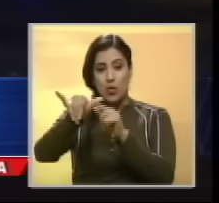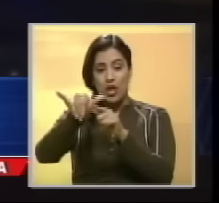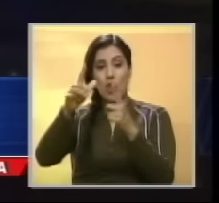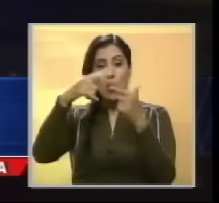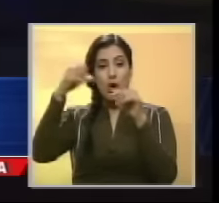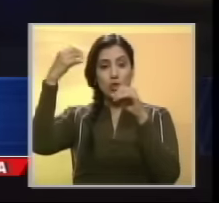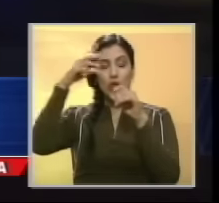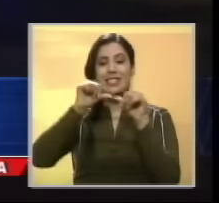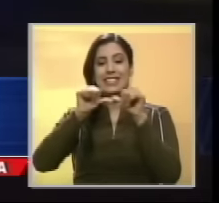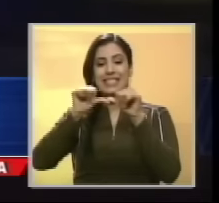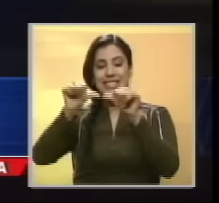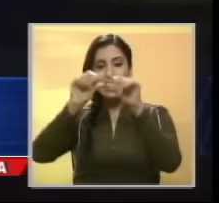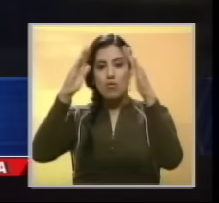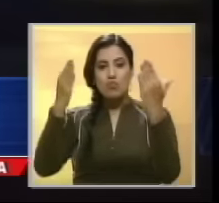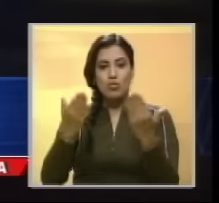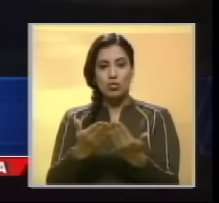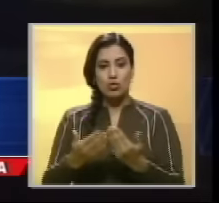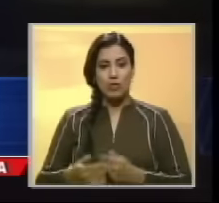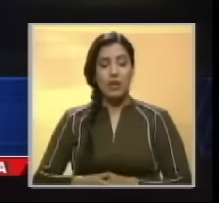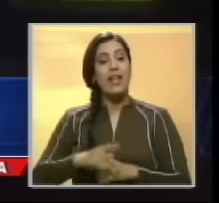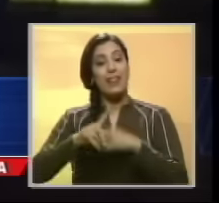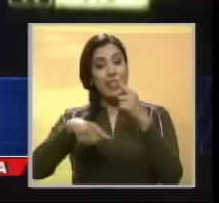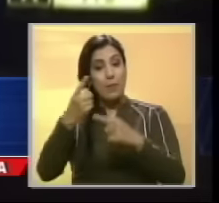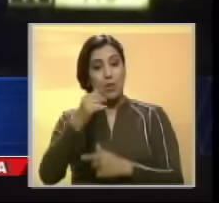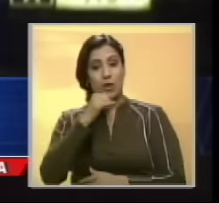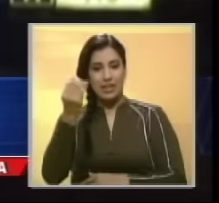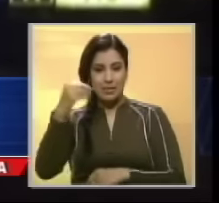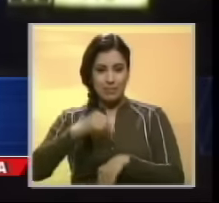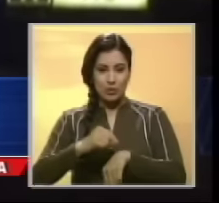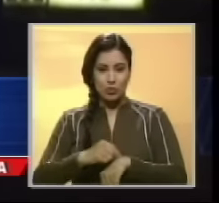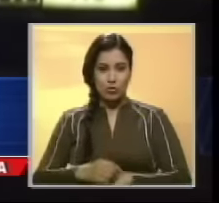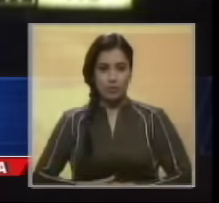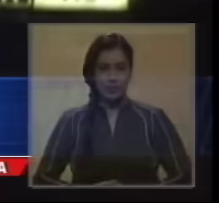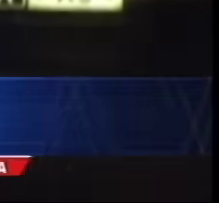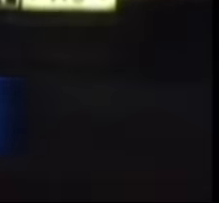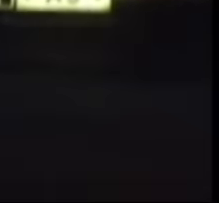solar continúa viaje alrededor del mundo los detalles en